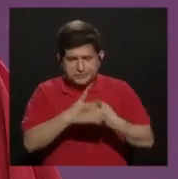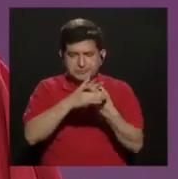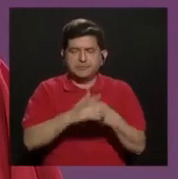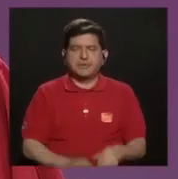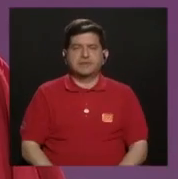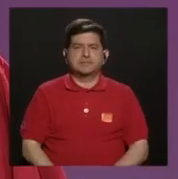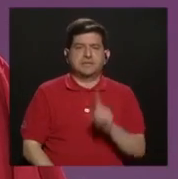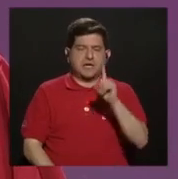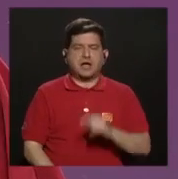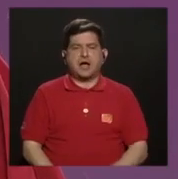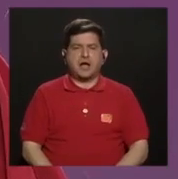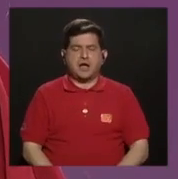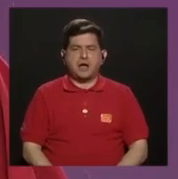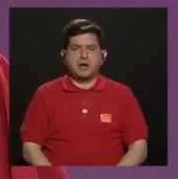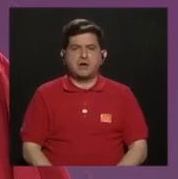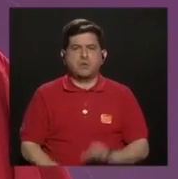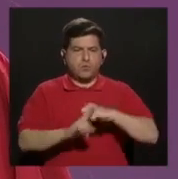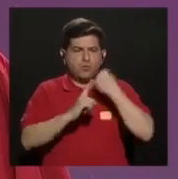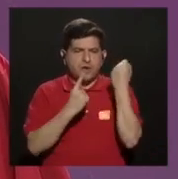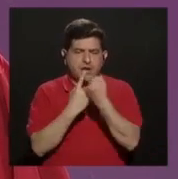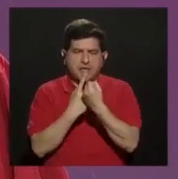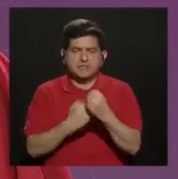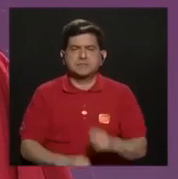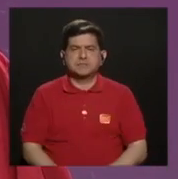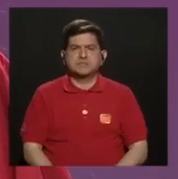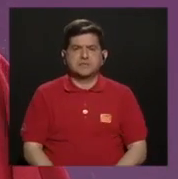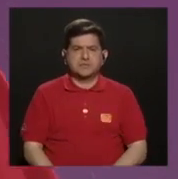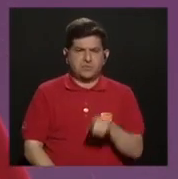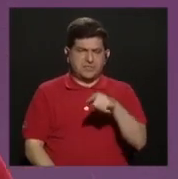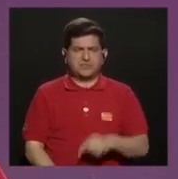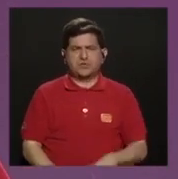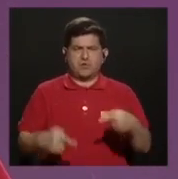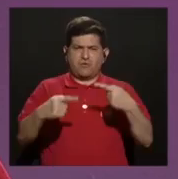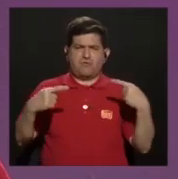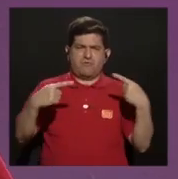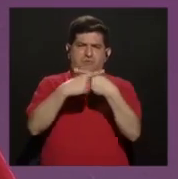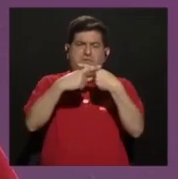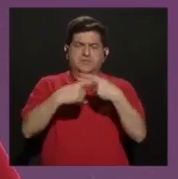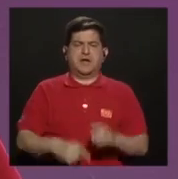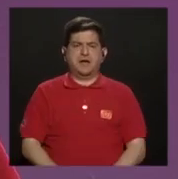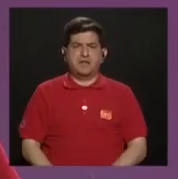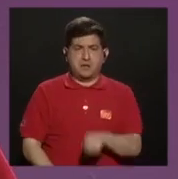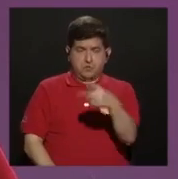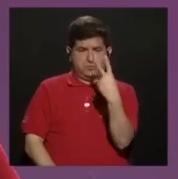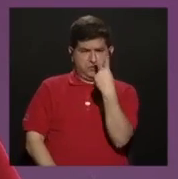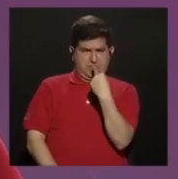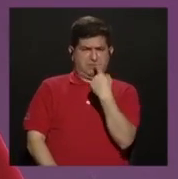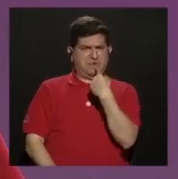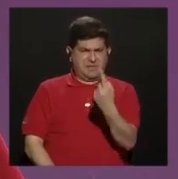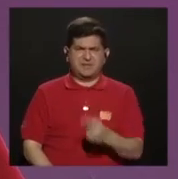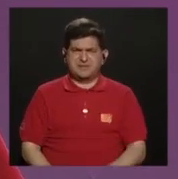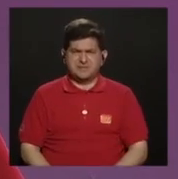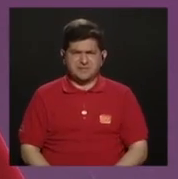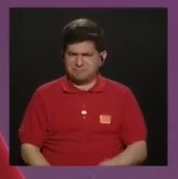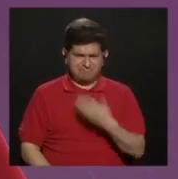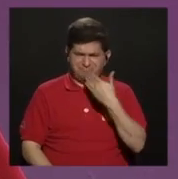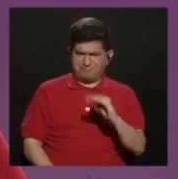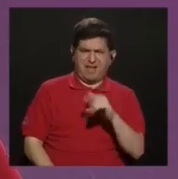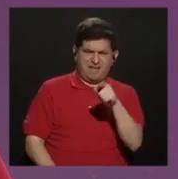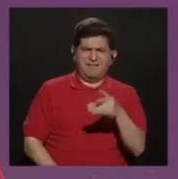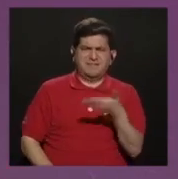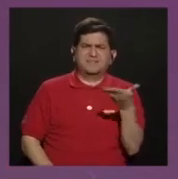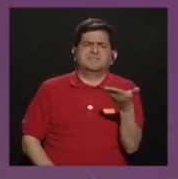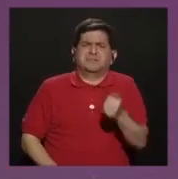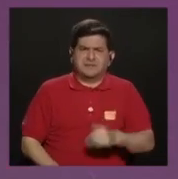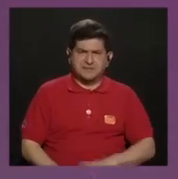un choque entre usted y yo, porque usted de una vez vuelve a ver, yo ya me sentí mal. Entonces dice, ¿qué es esto? Claro. Es